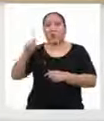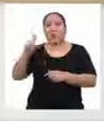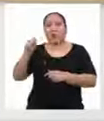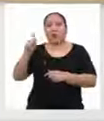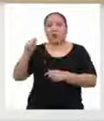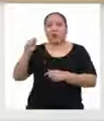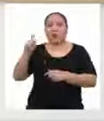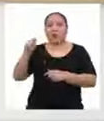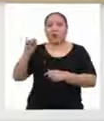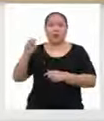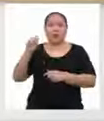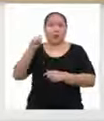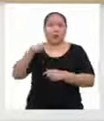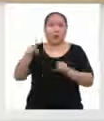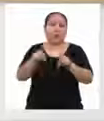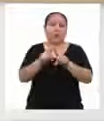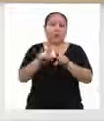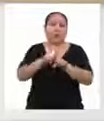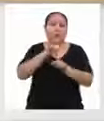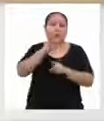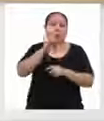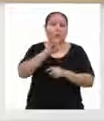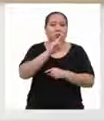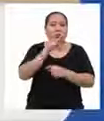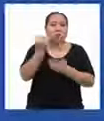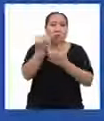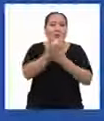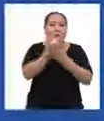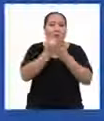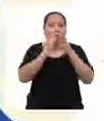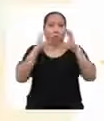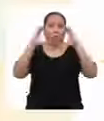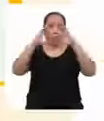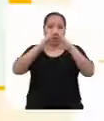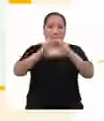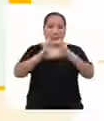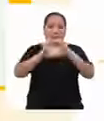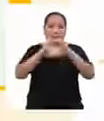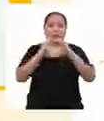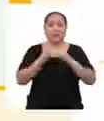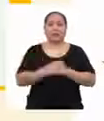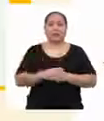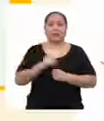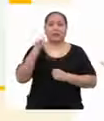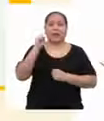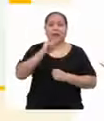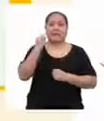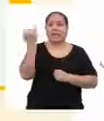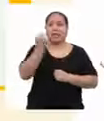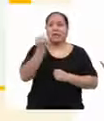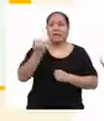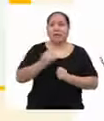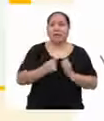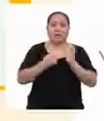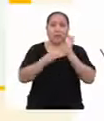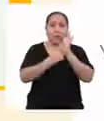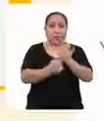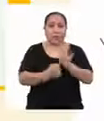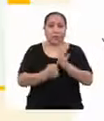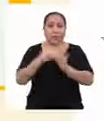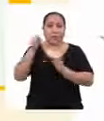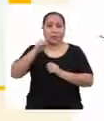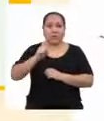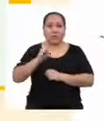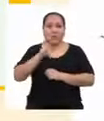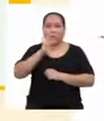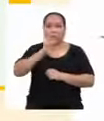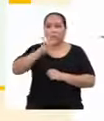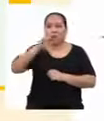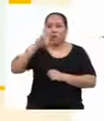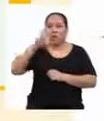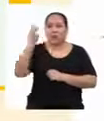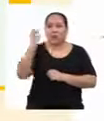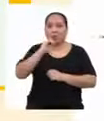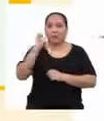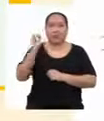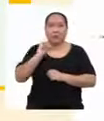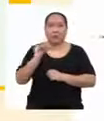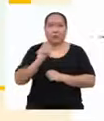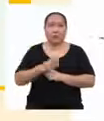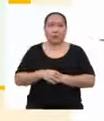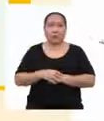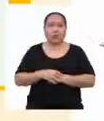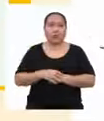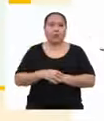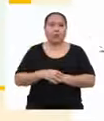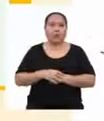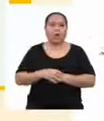también utilizaremos un diagrama de barras. Este gráfico nos muestra que el 52% de